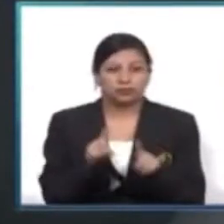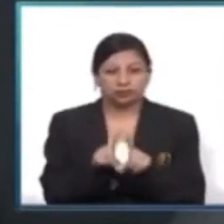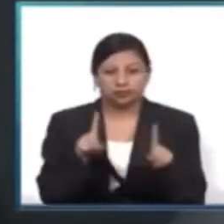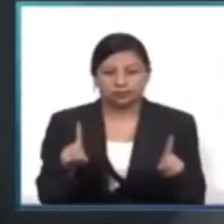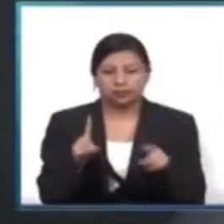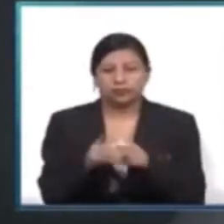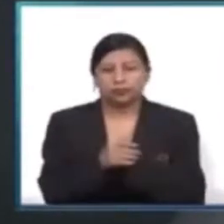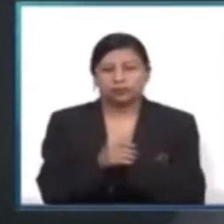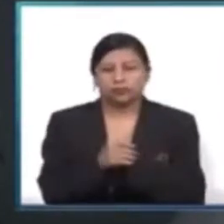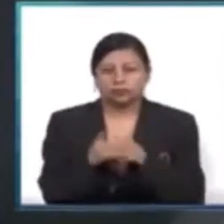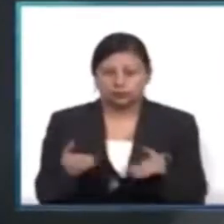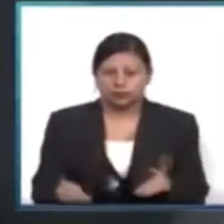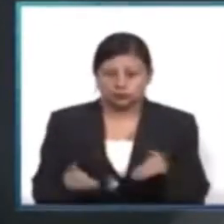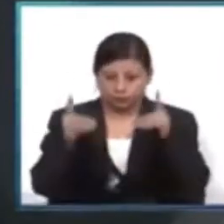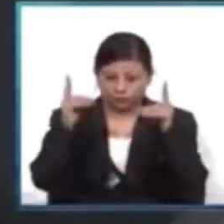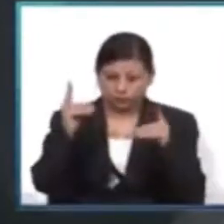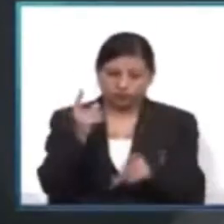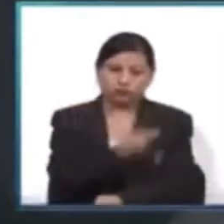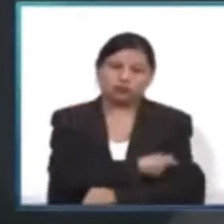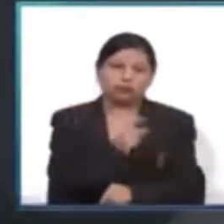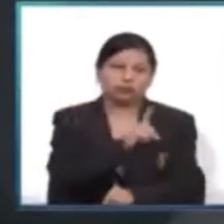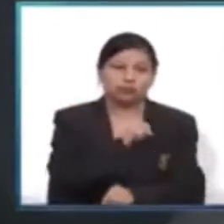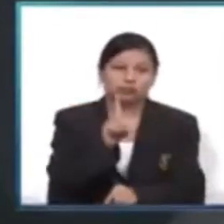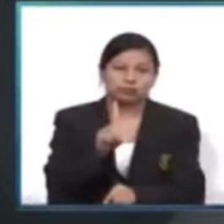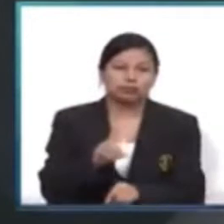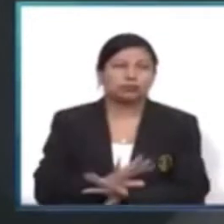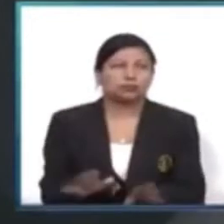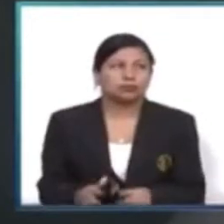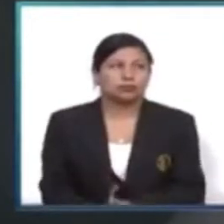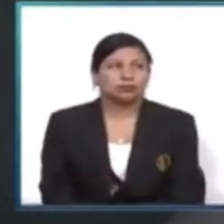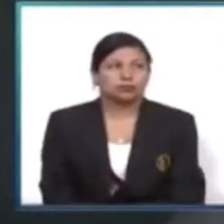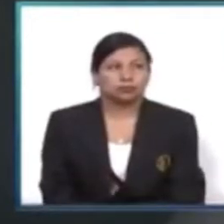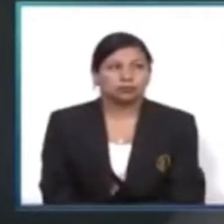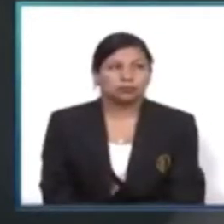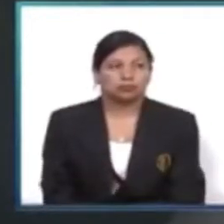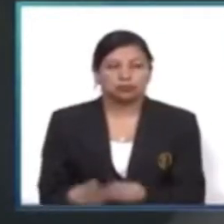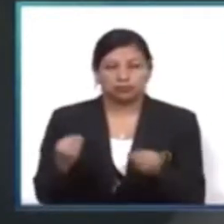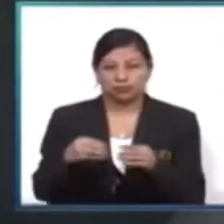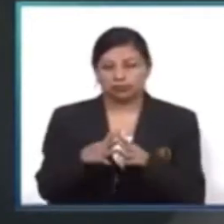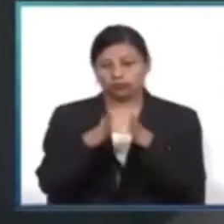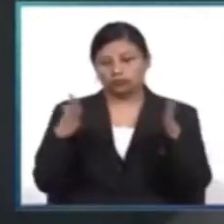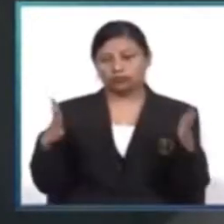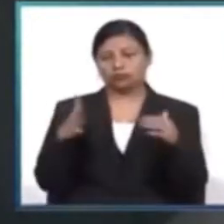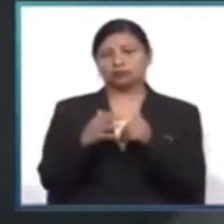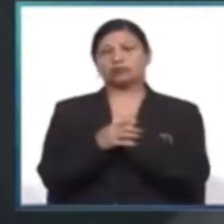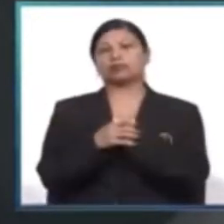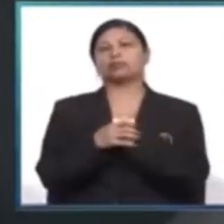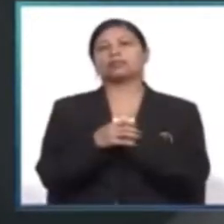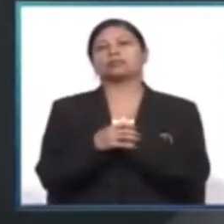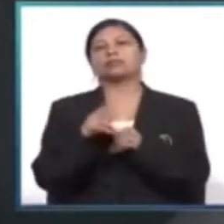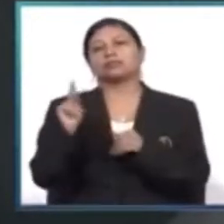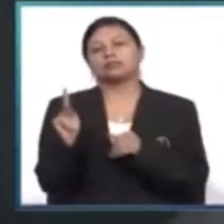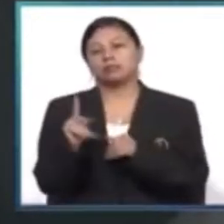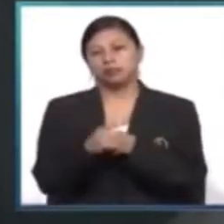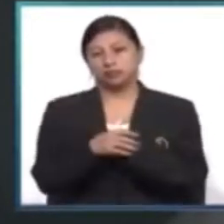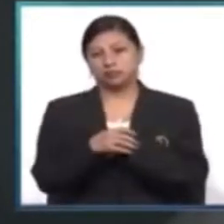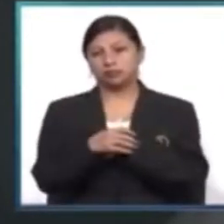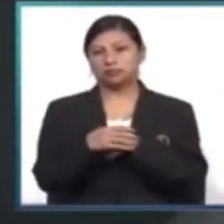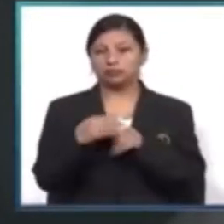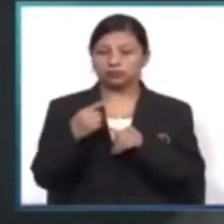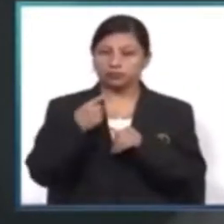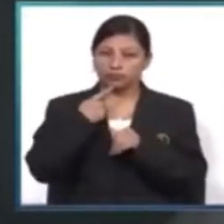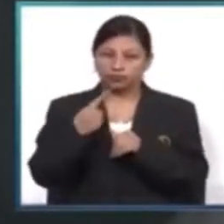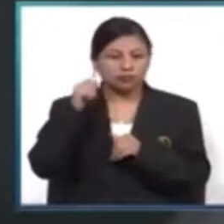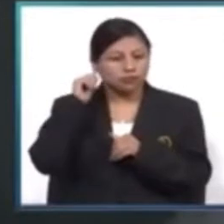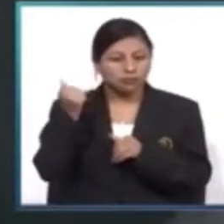diferentes desarrolladores de vacunas, no solo uno. Hay un portafolio muy grande en ese proceso. Y como les digo,